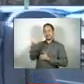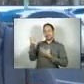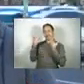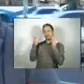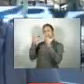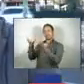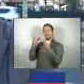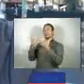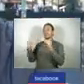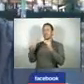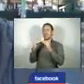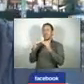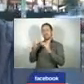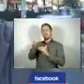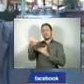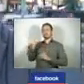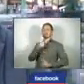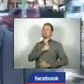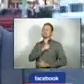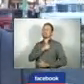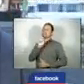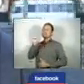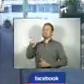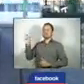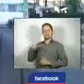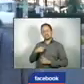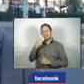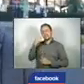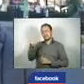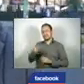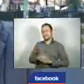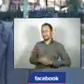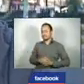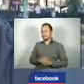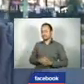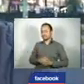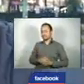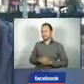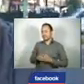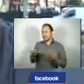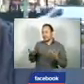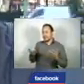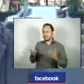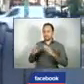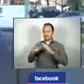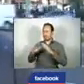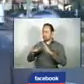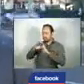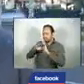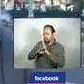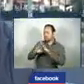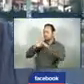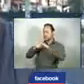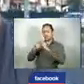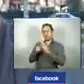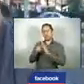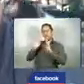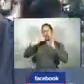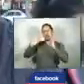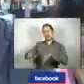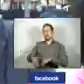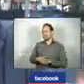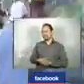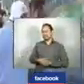la irresponsabilidad que tomamos como personas. No tomar en cuenta las medidas de seguridad, de